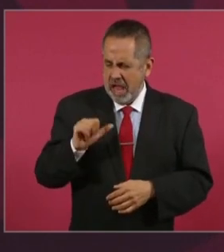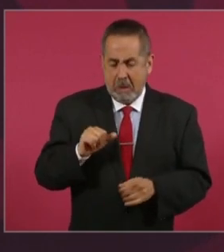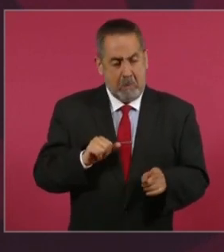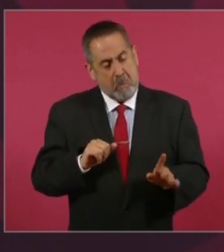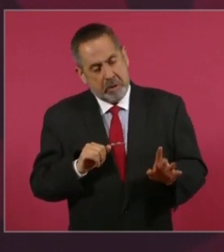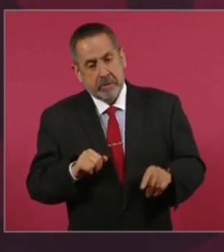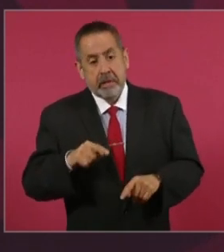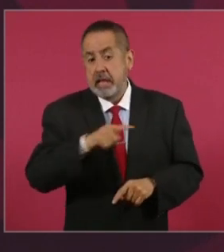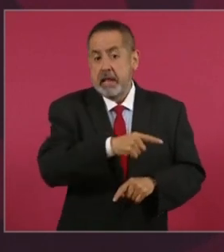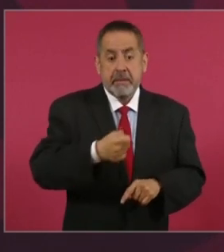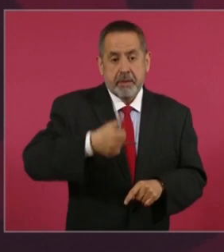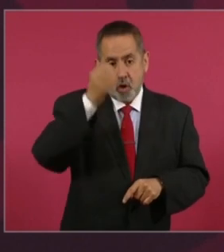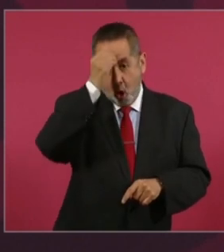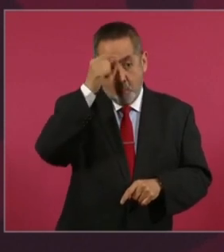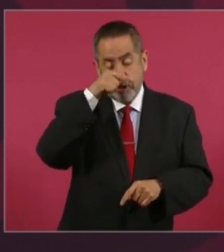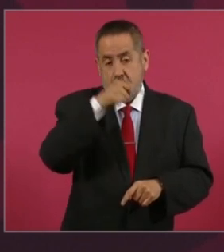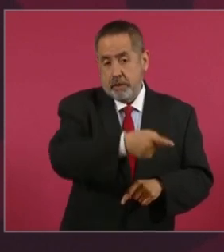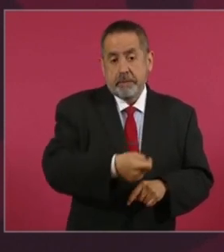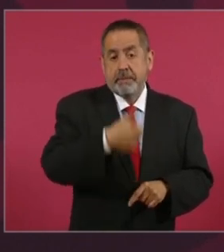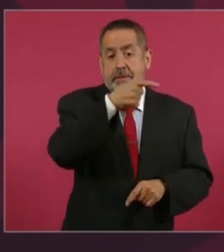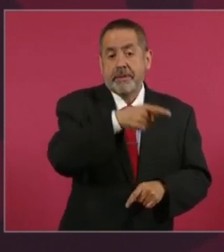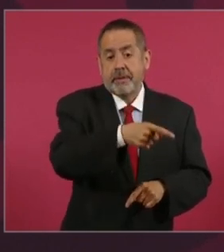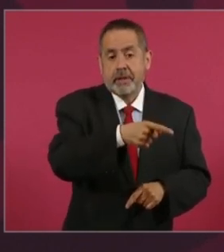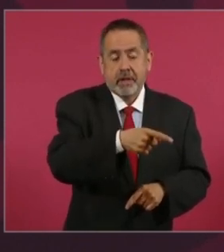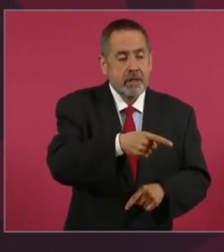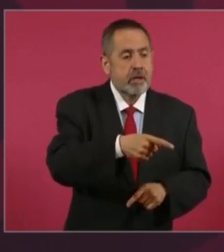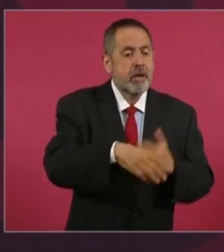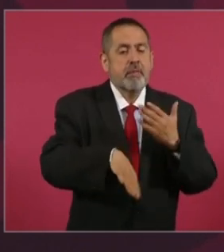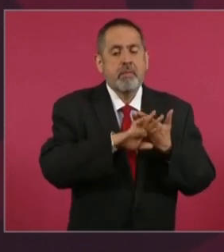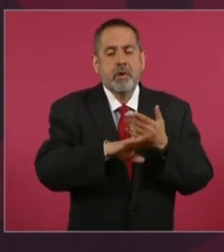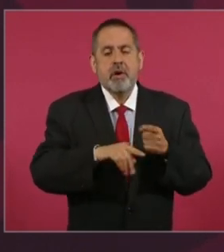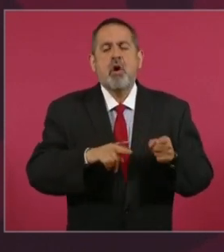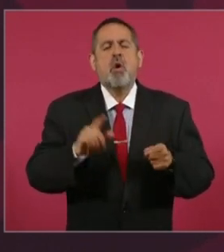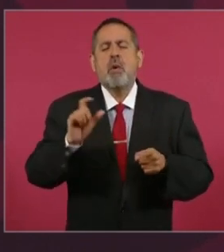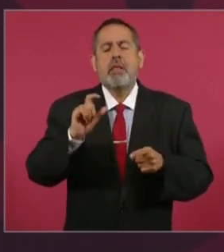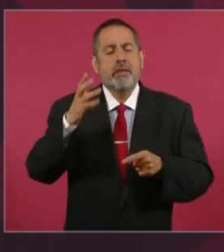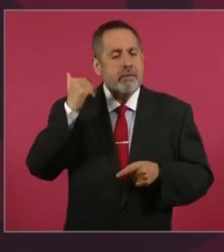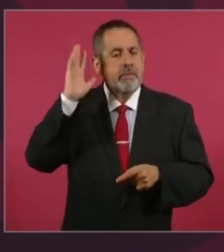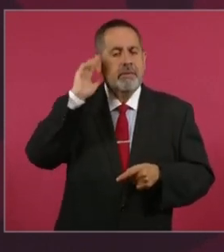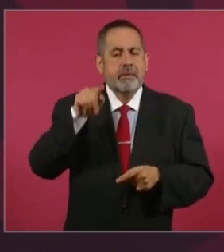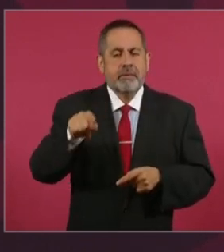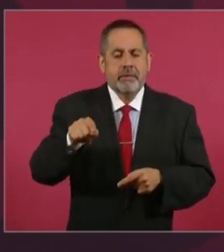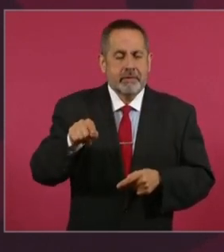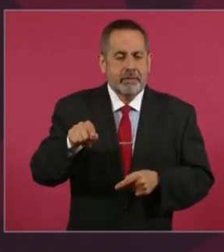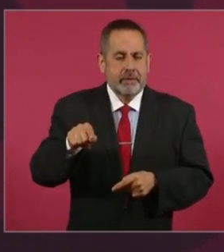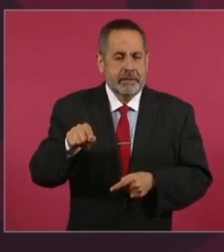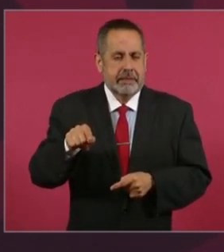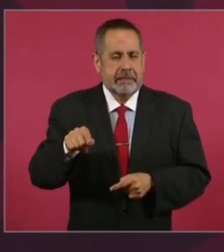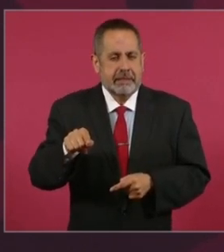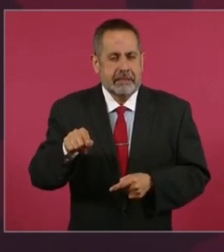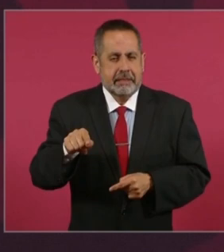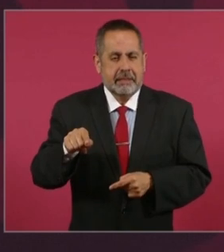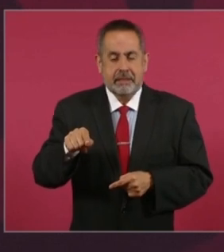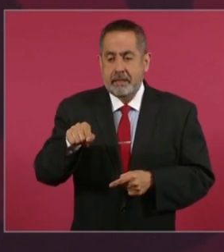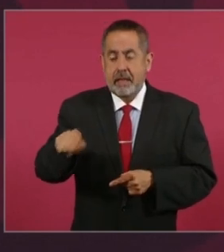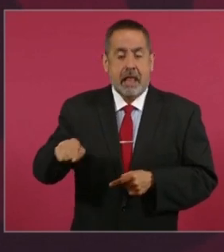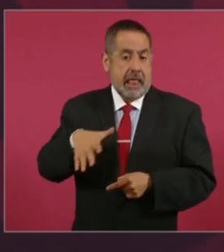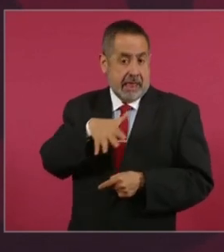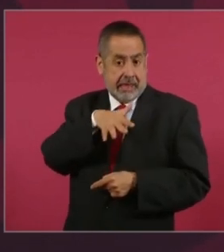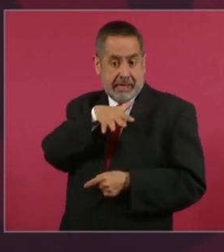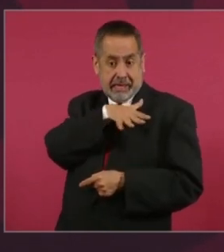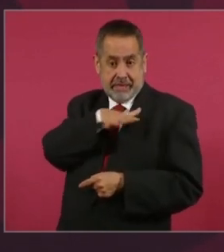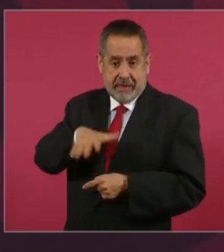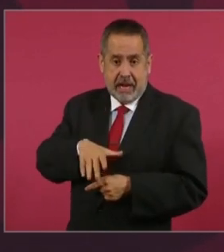en contra de cuando se liberó al general